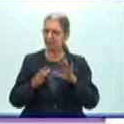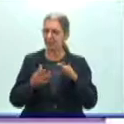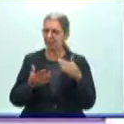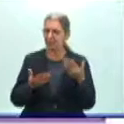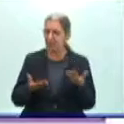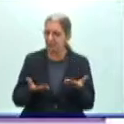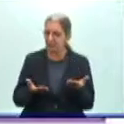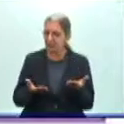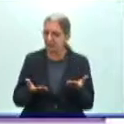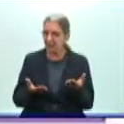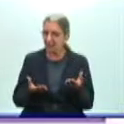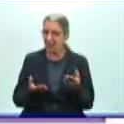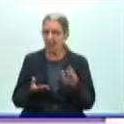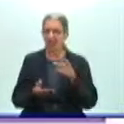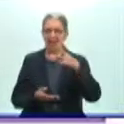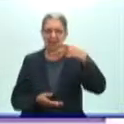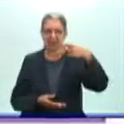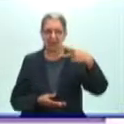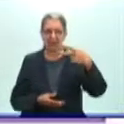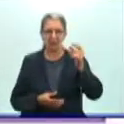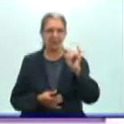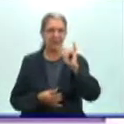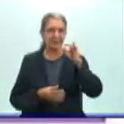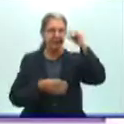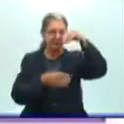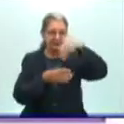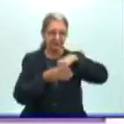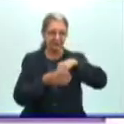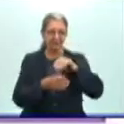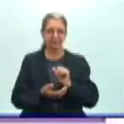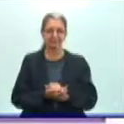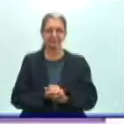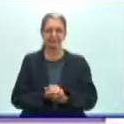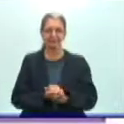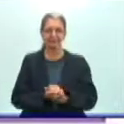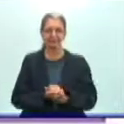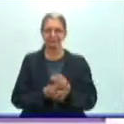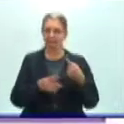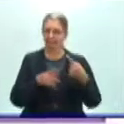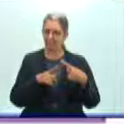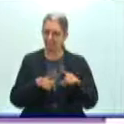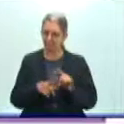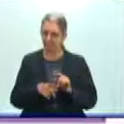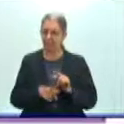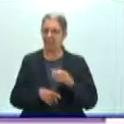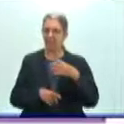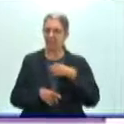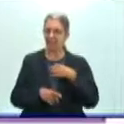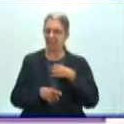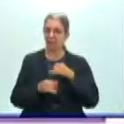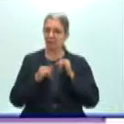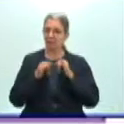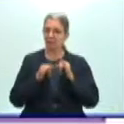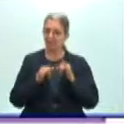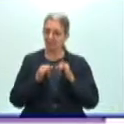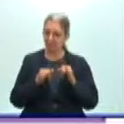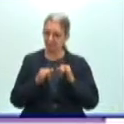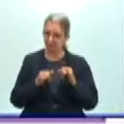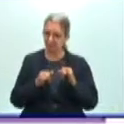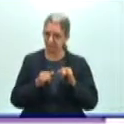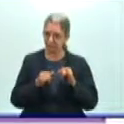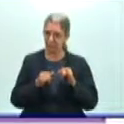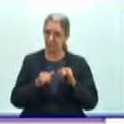cuenta que es un ángulo inscrito. Pero tenemos la información de que el